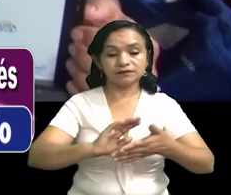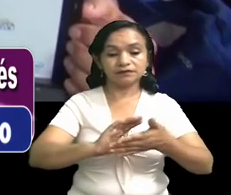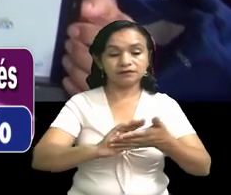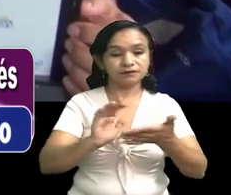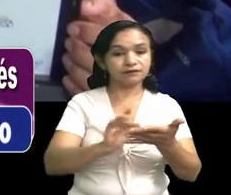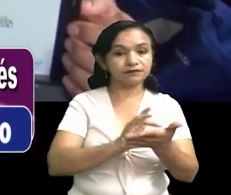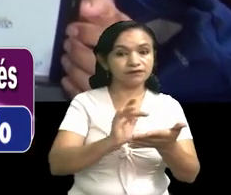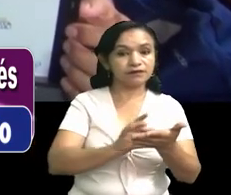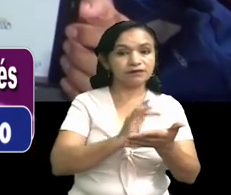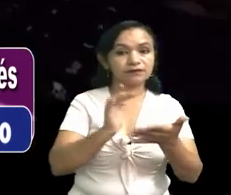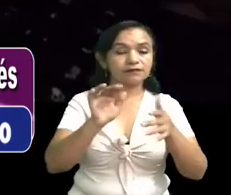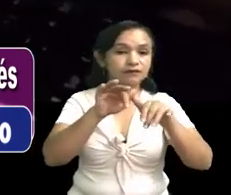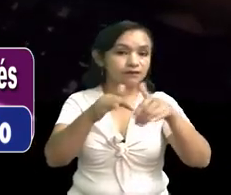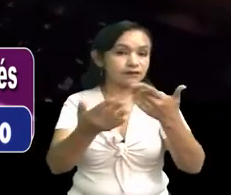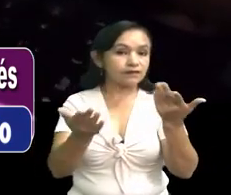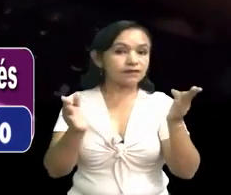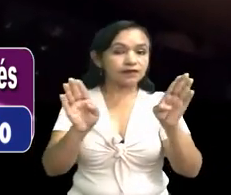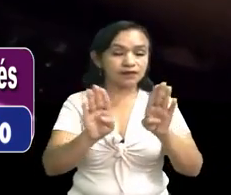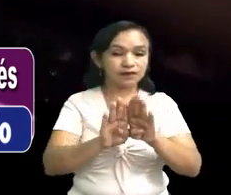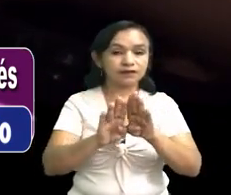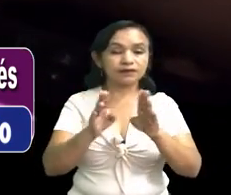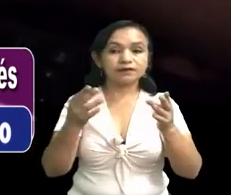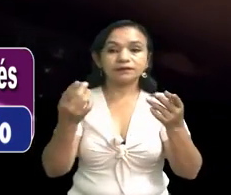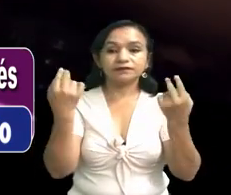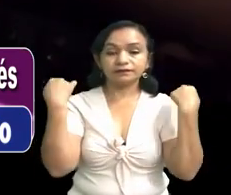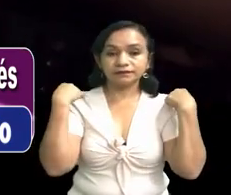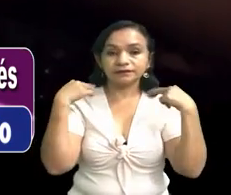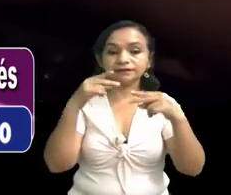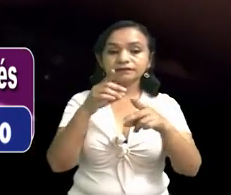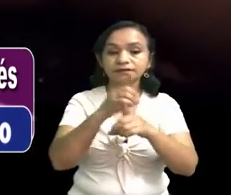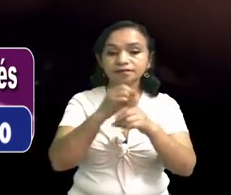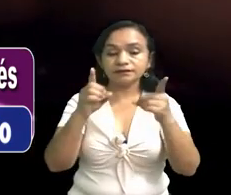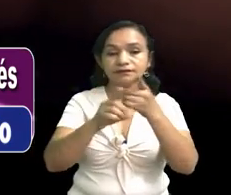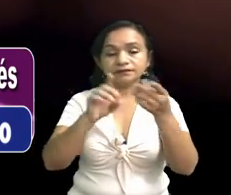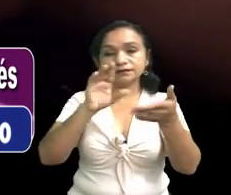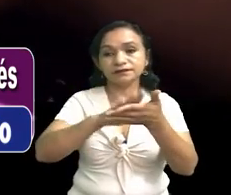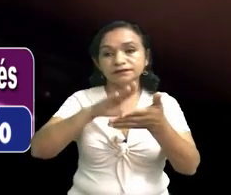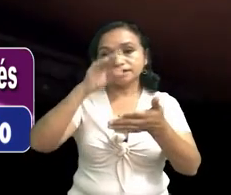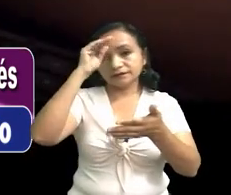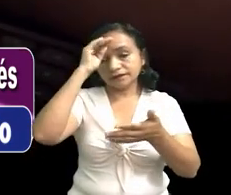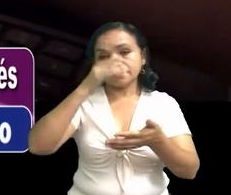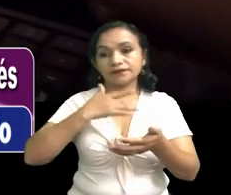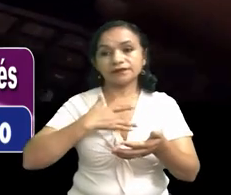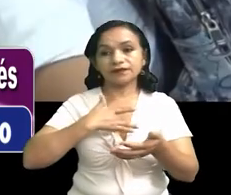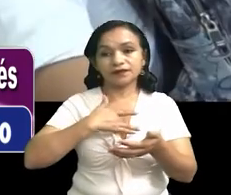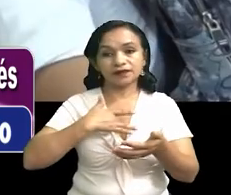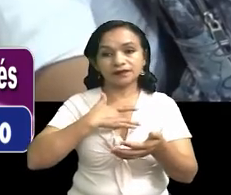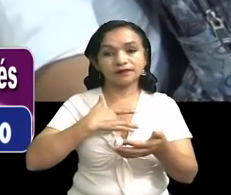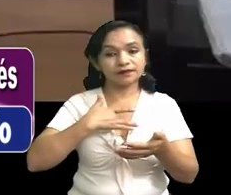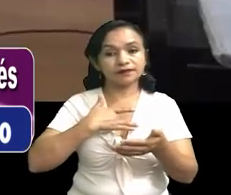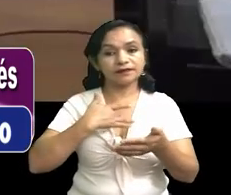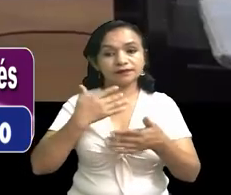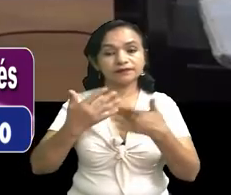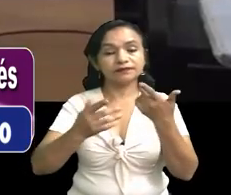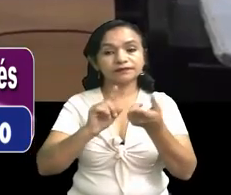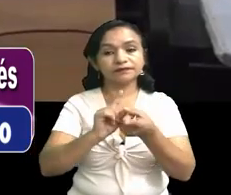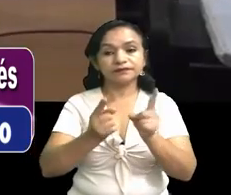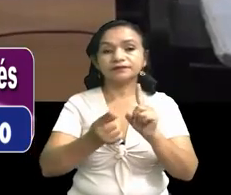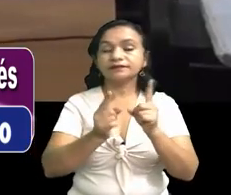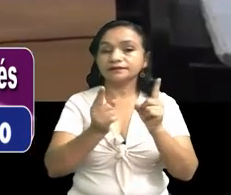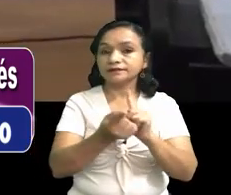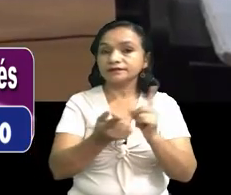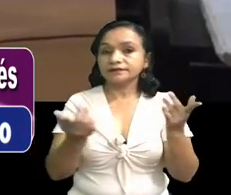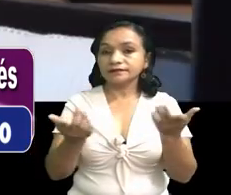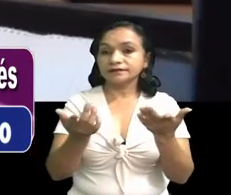desde el aula de clase, los profesores deben de saber manejar esa tecnología. O sea, es todo una necesidad de cambio,